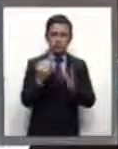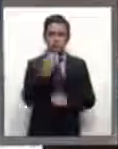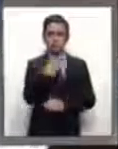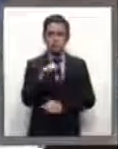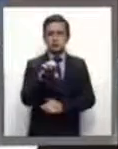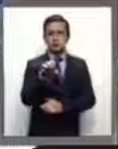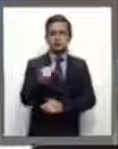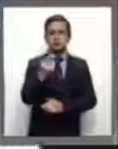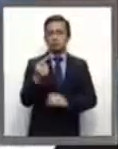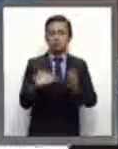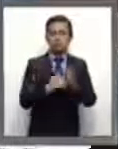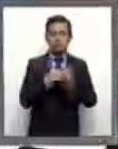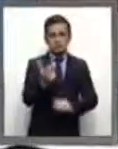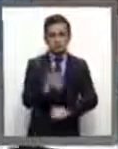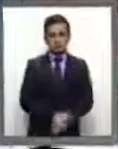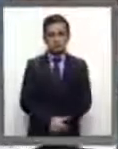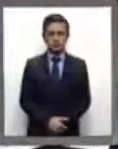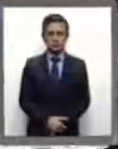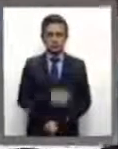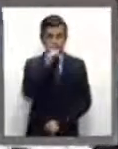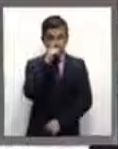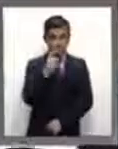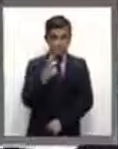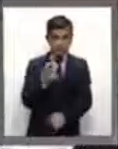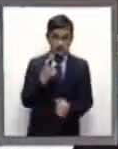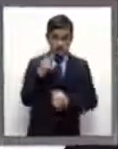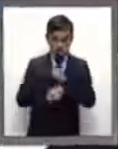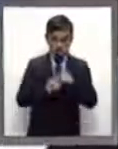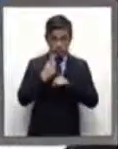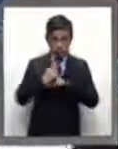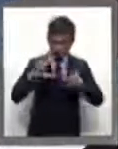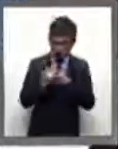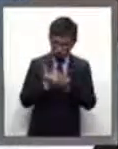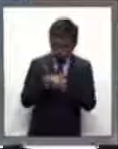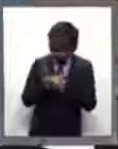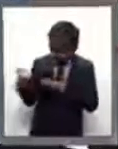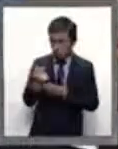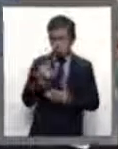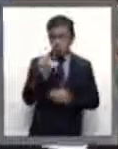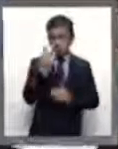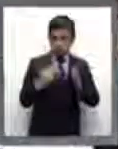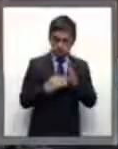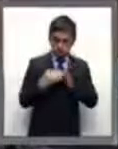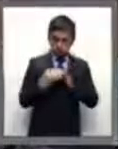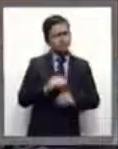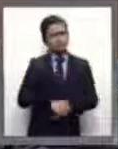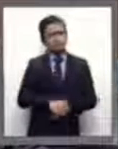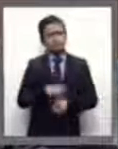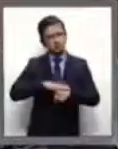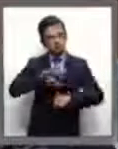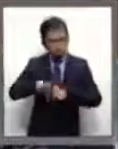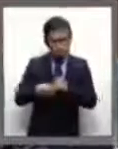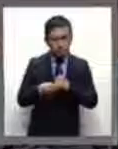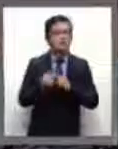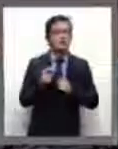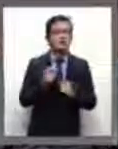3.002.971 pesos. A esta remuneración anual de 3 millones se le agrega el ICR que